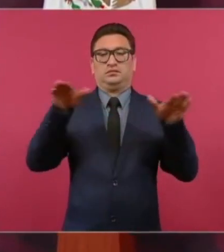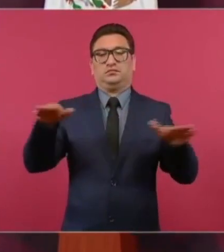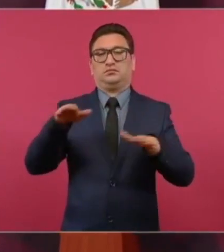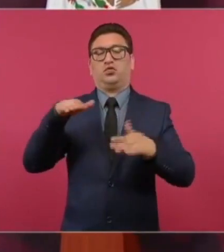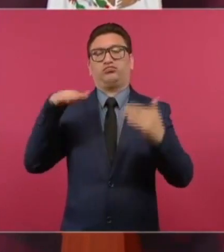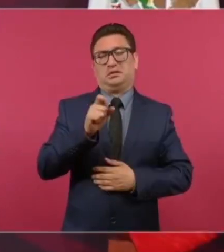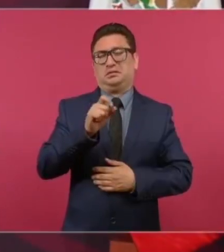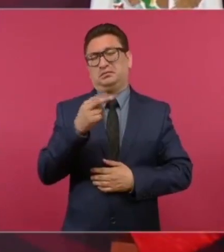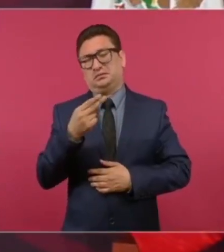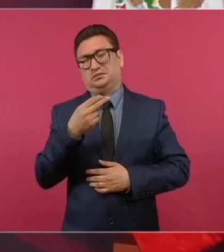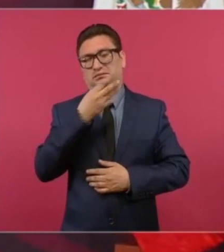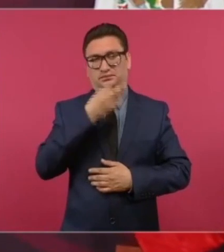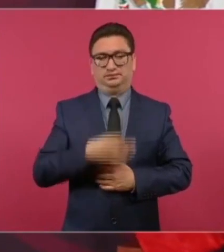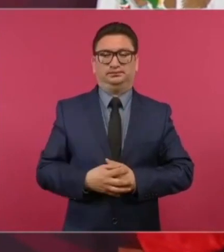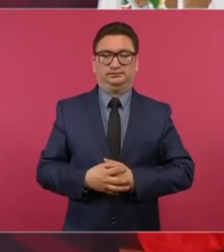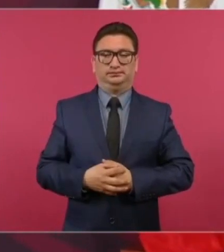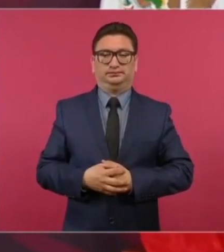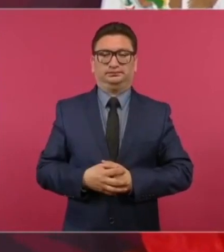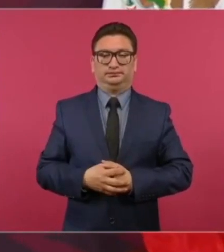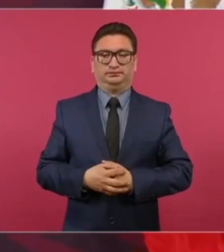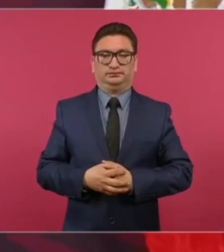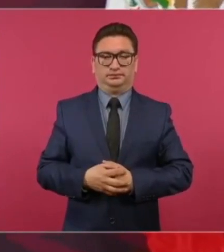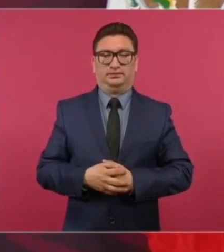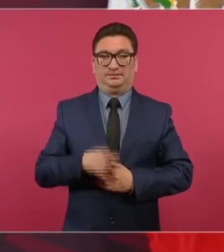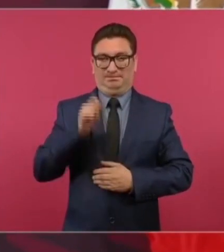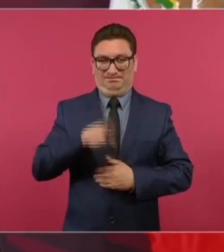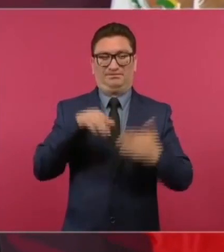vía. Señor. Por esa vía.